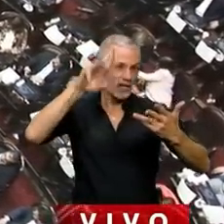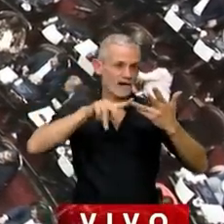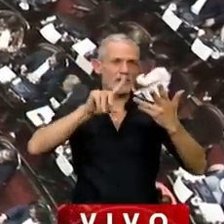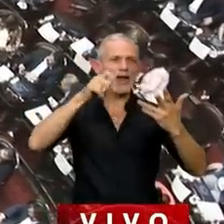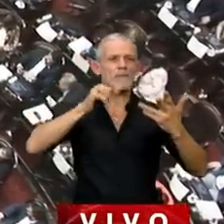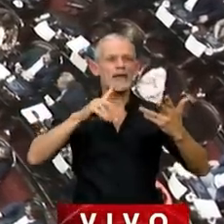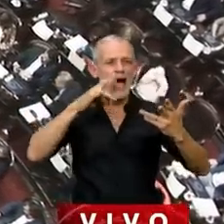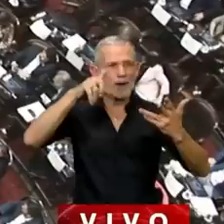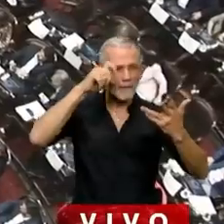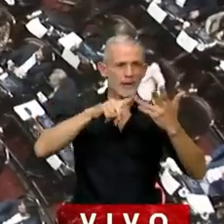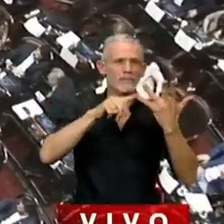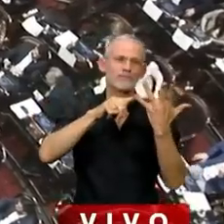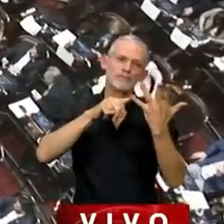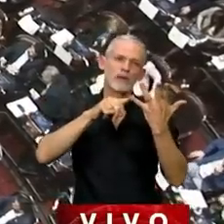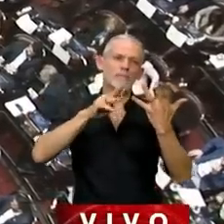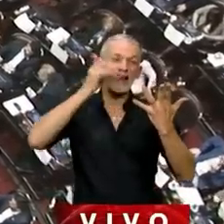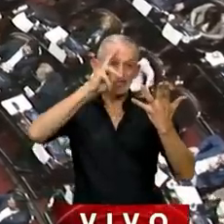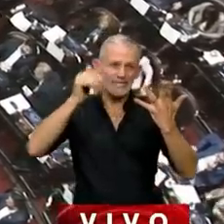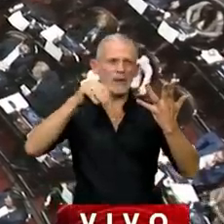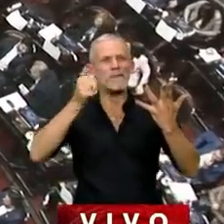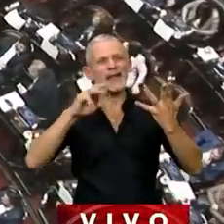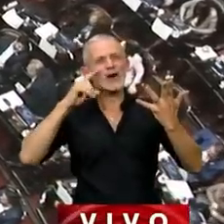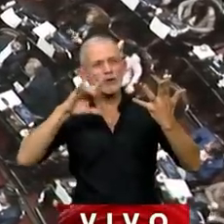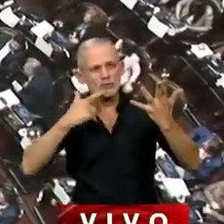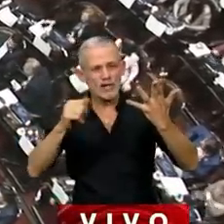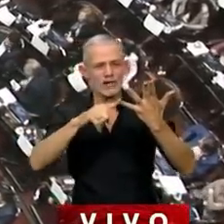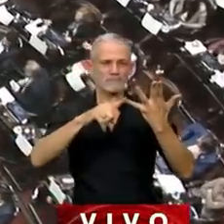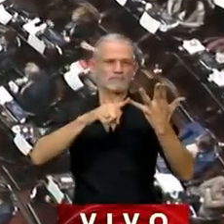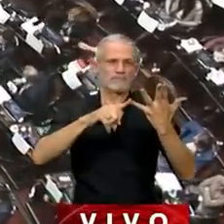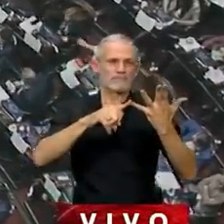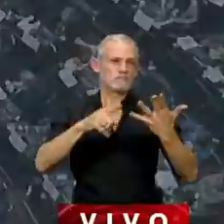Lampreave, María Rosa Martínez,